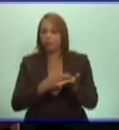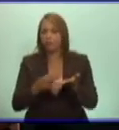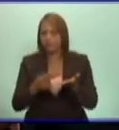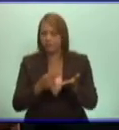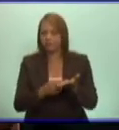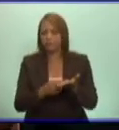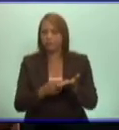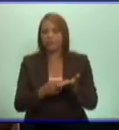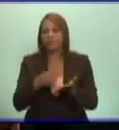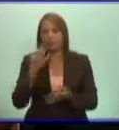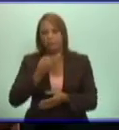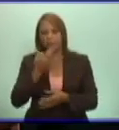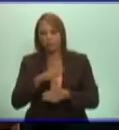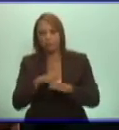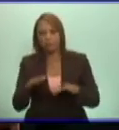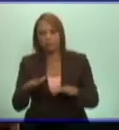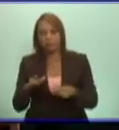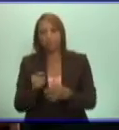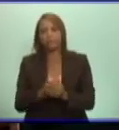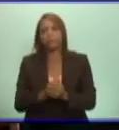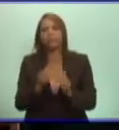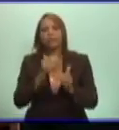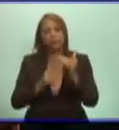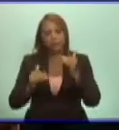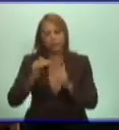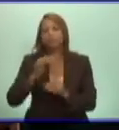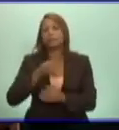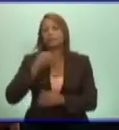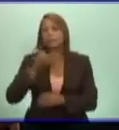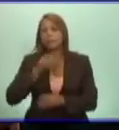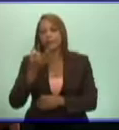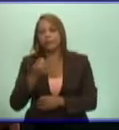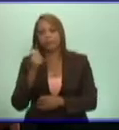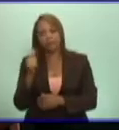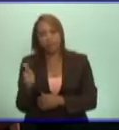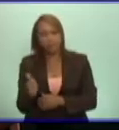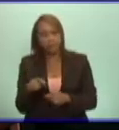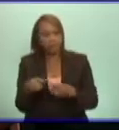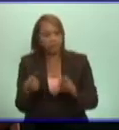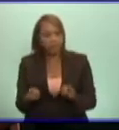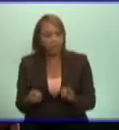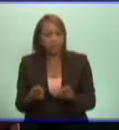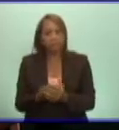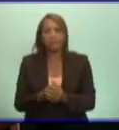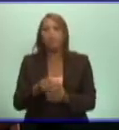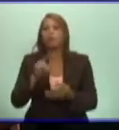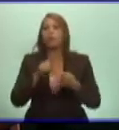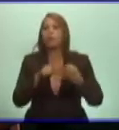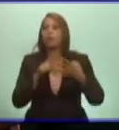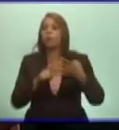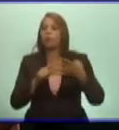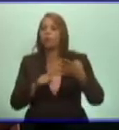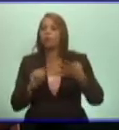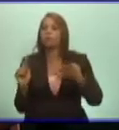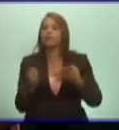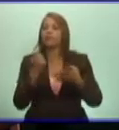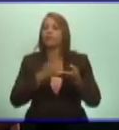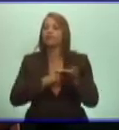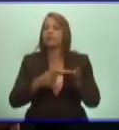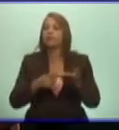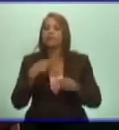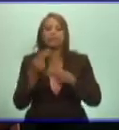lo ha hecho nuestra ministra desde la mesa redonda y por otros espacios, las 4 primeras semanas se dedicarán a